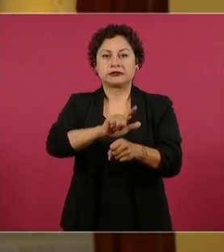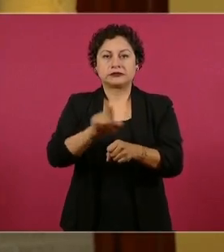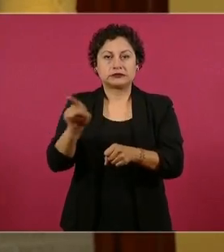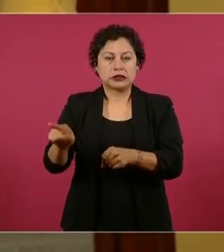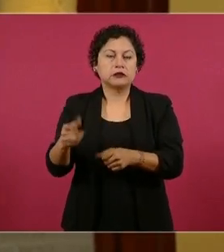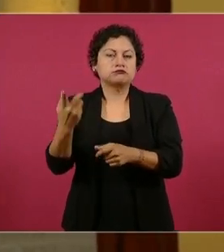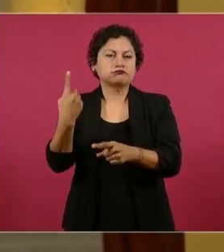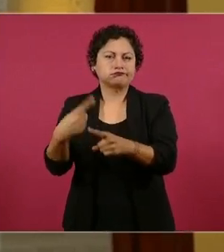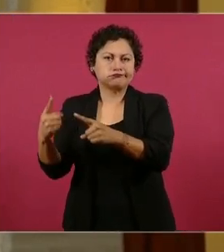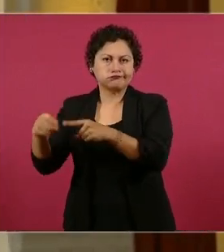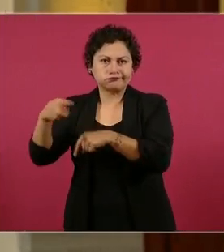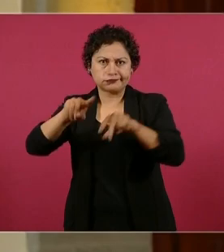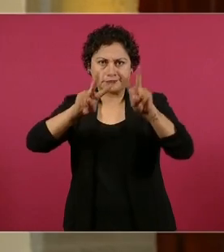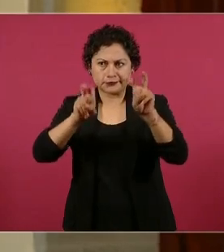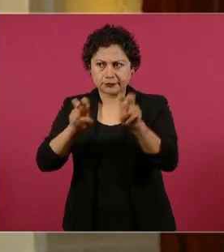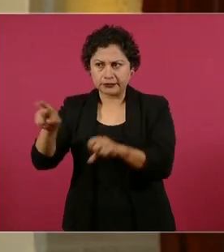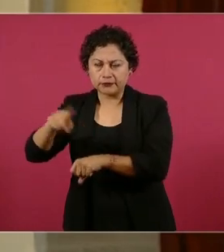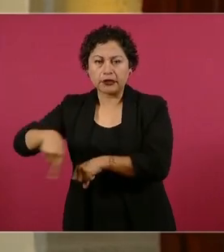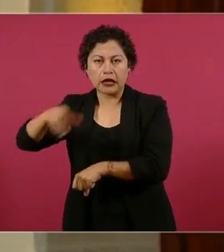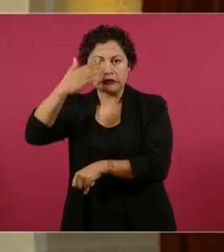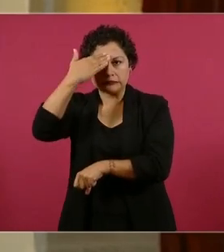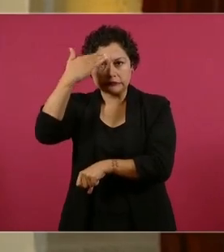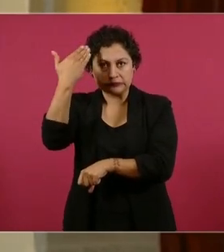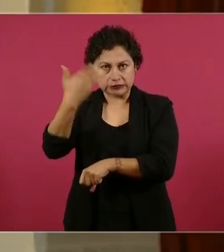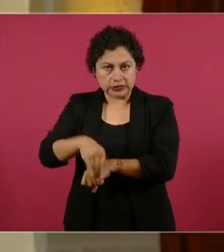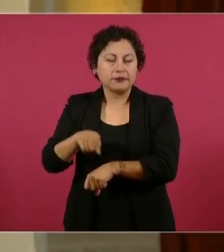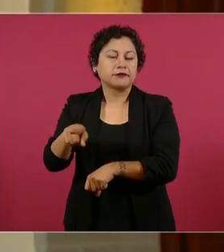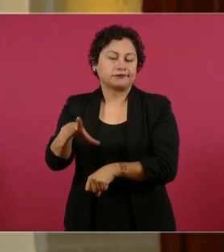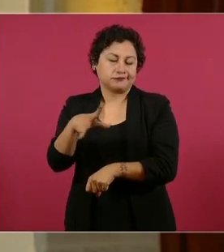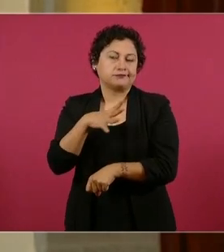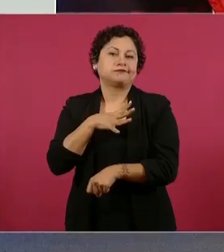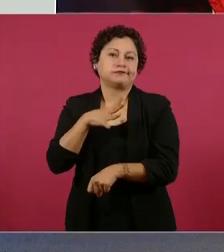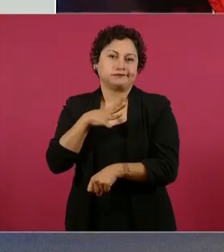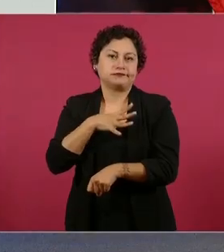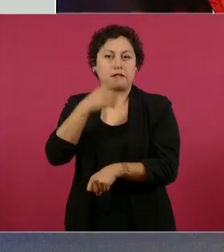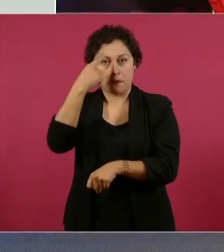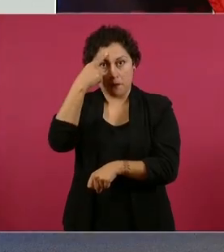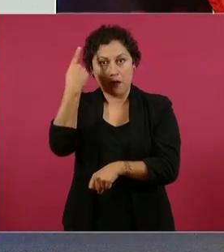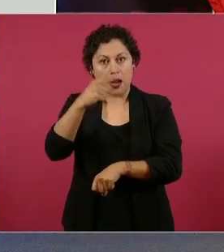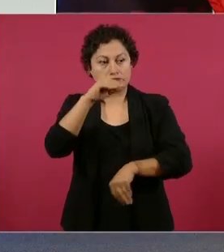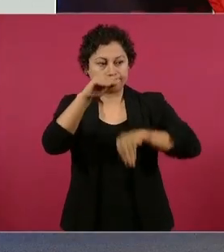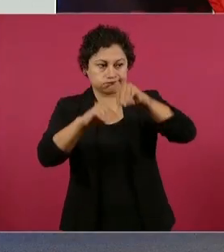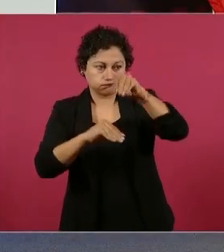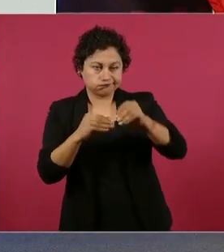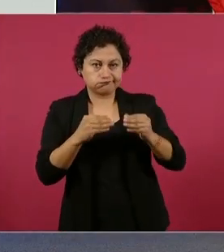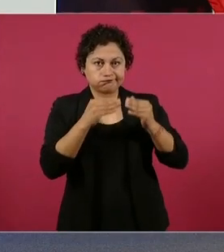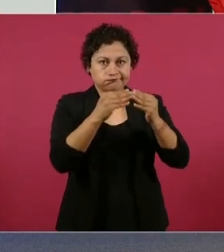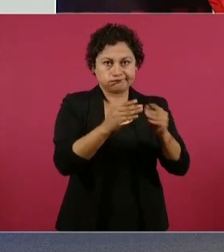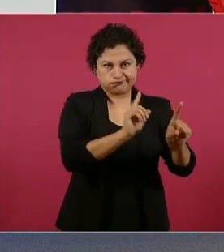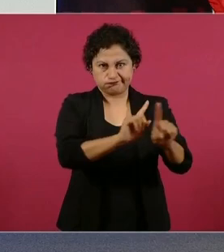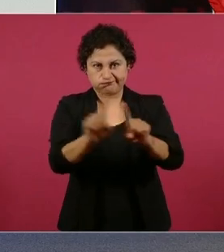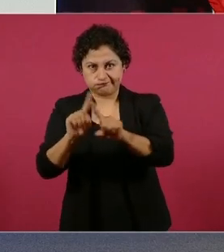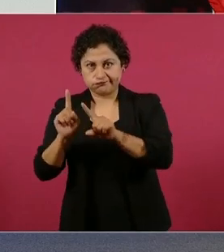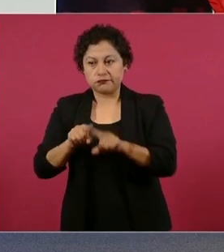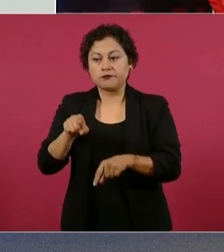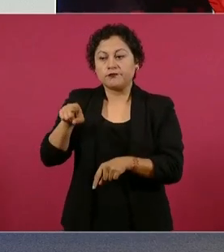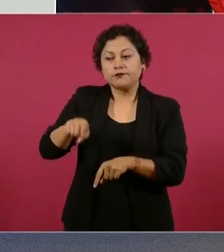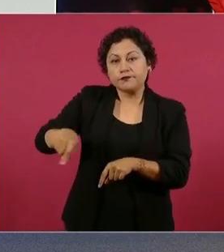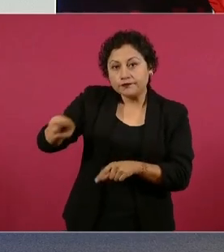especializada para la construcción de estas unidades. Cabe citar que han sido capacitados tanto en